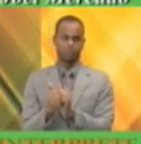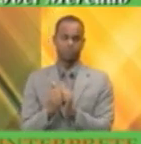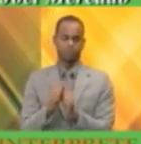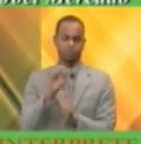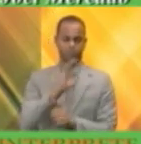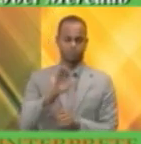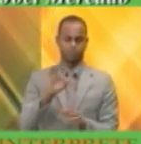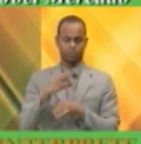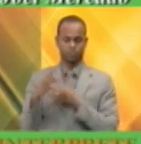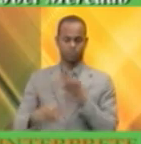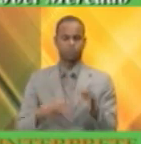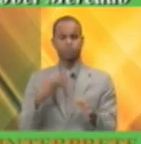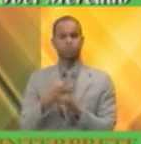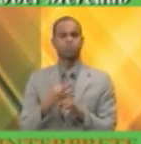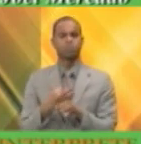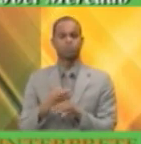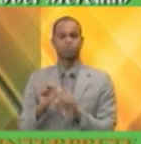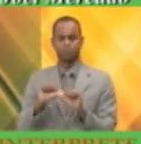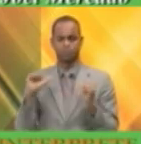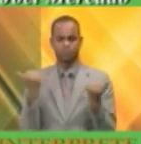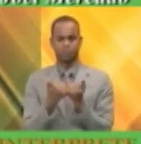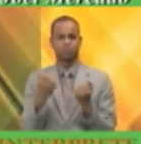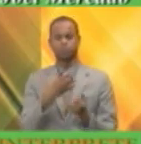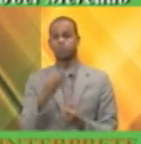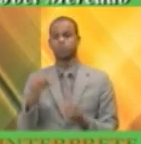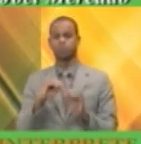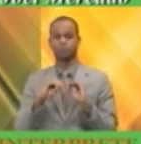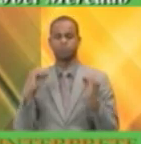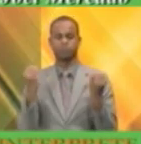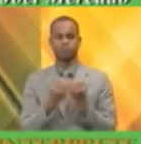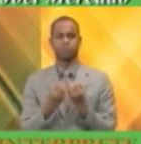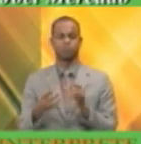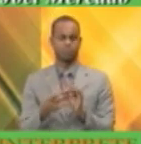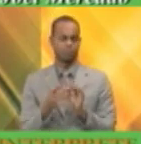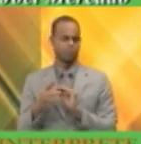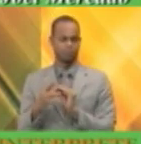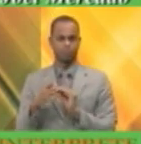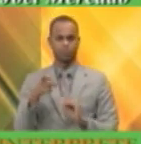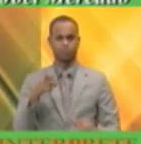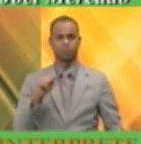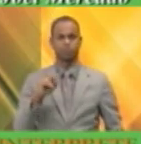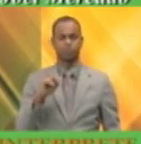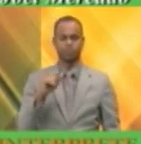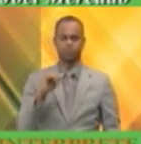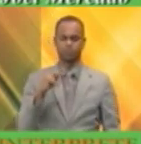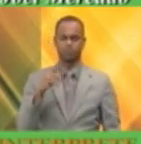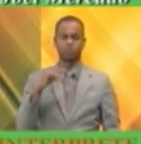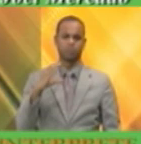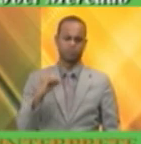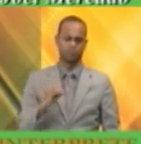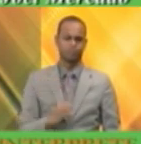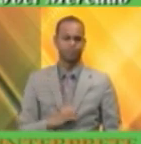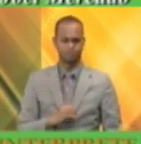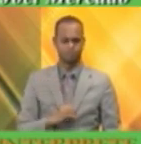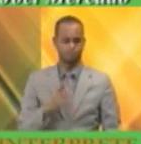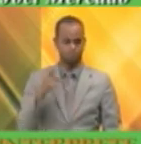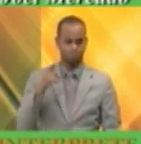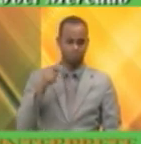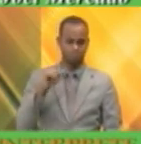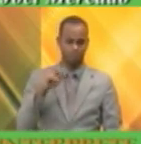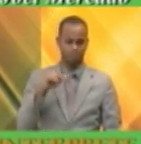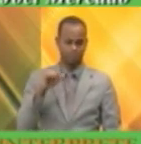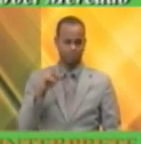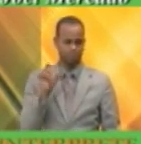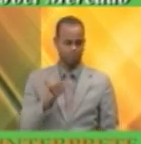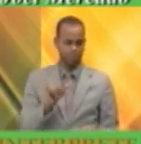sus federaciones, asociaciones y organizaciones que conforman el Paralímpico no es cualquier cosa, el